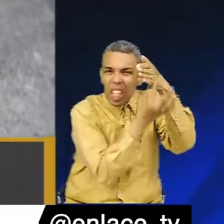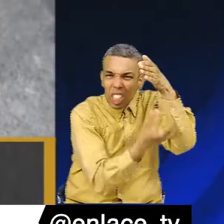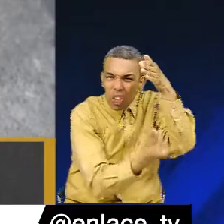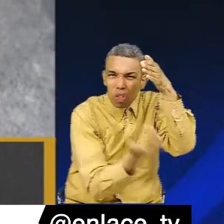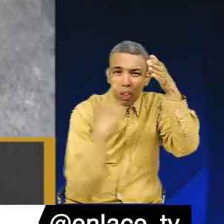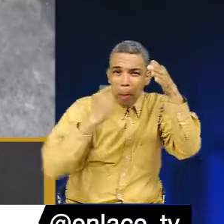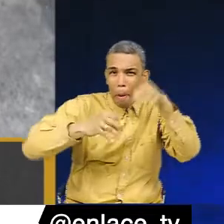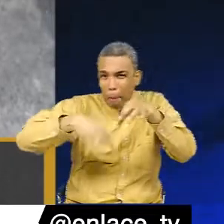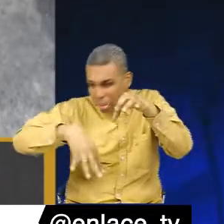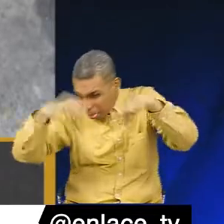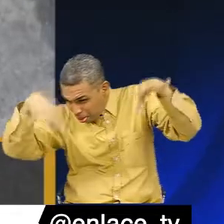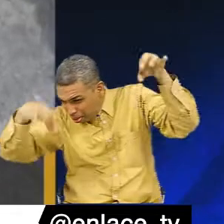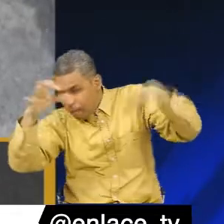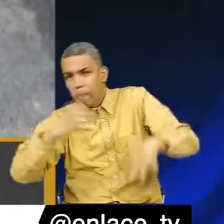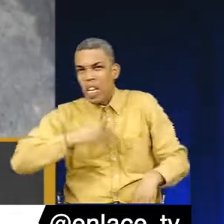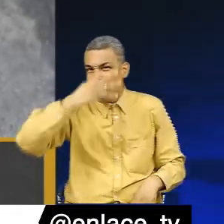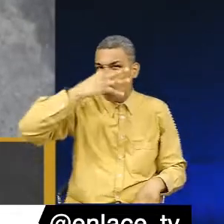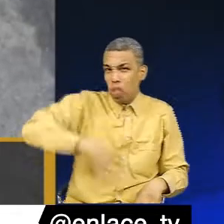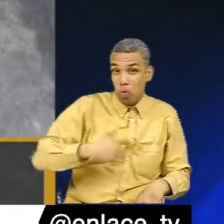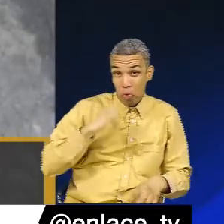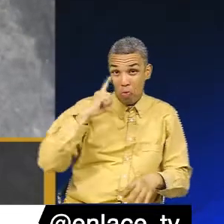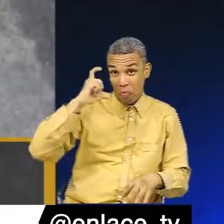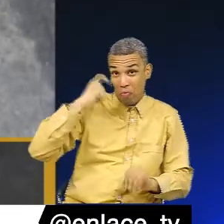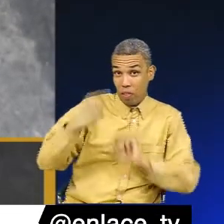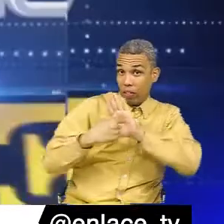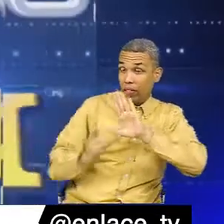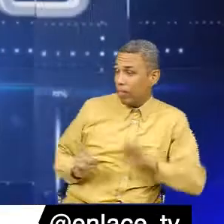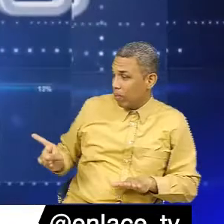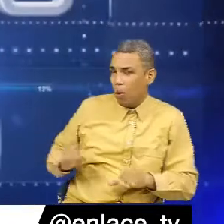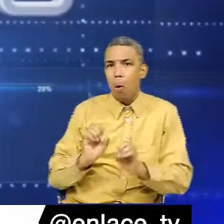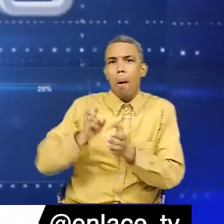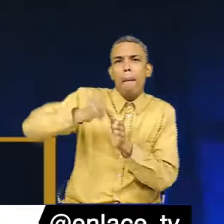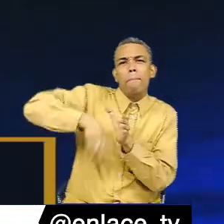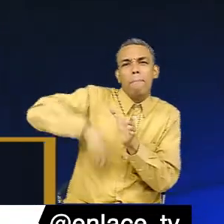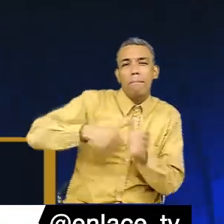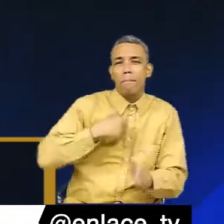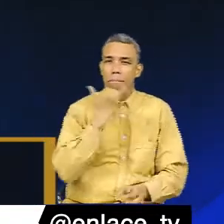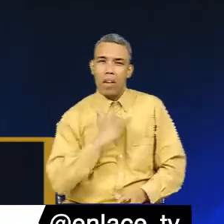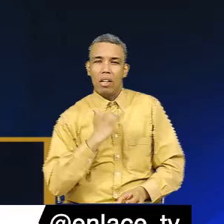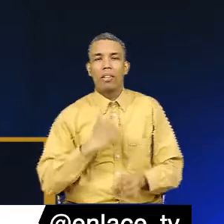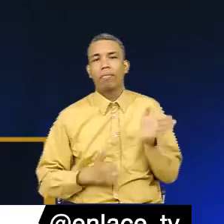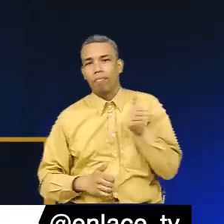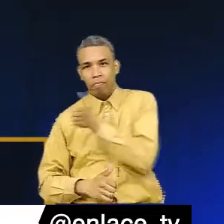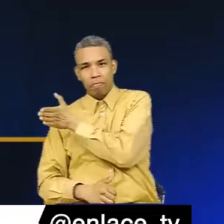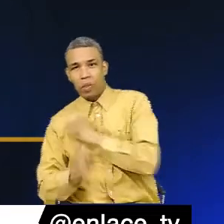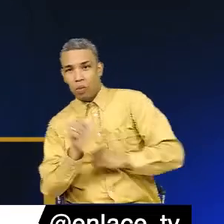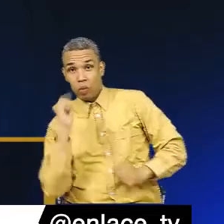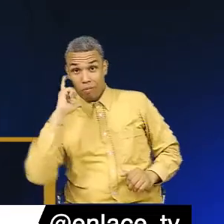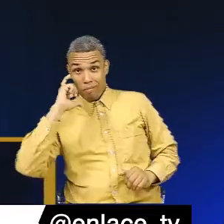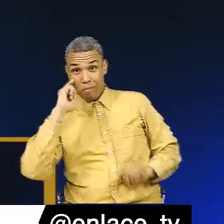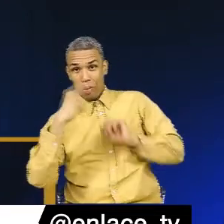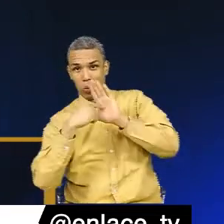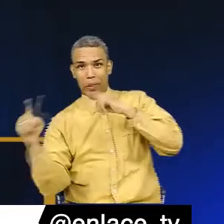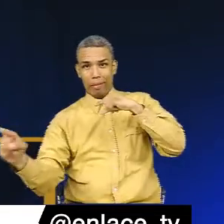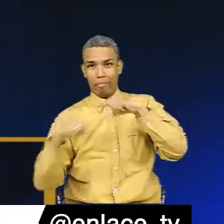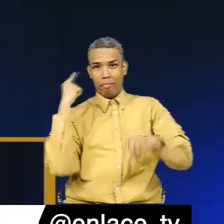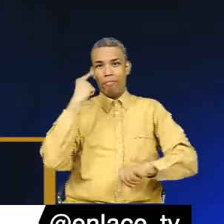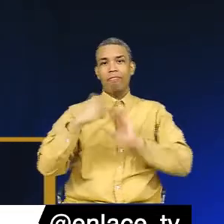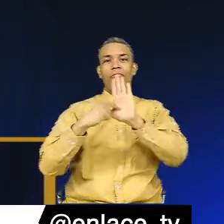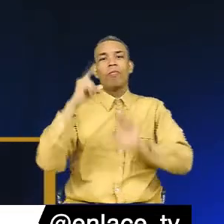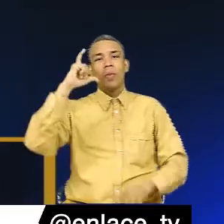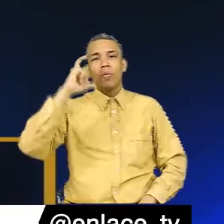piso muestran suciedad, así como desechos que son dejados cerca al sitio. De otra parte, un ciudadano evidencia en estas fotos el